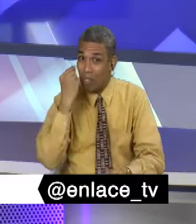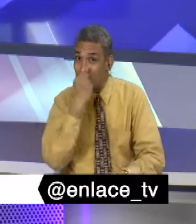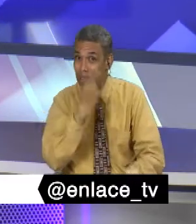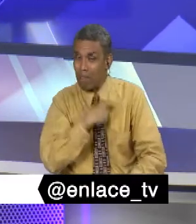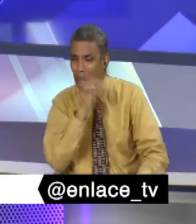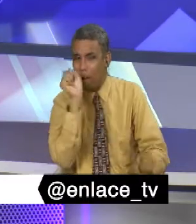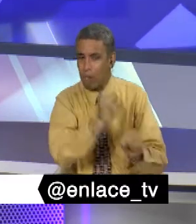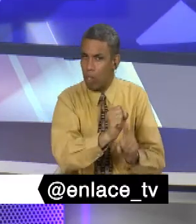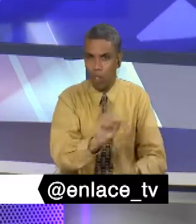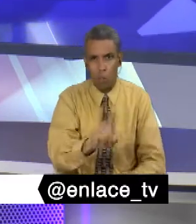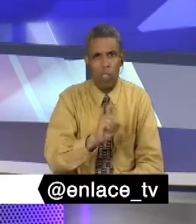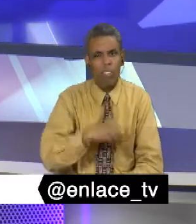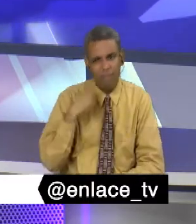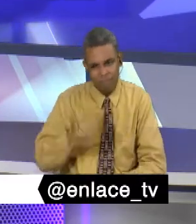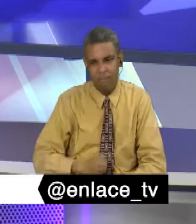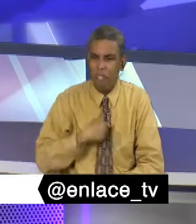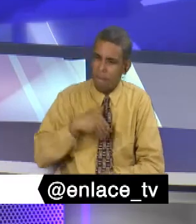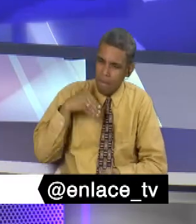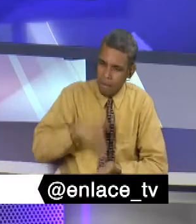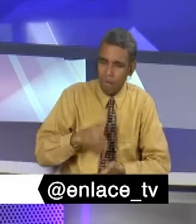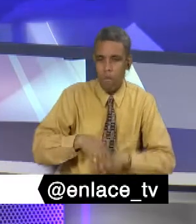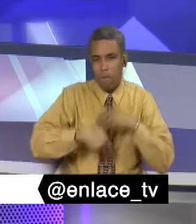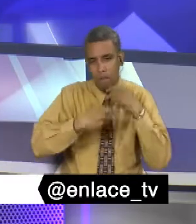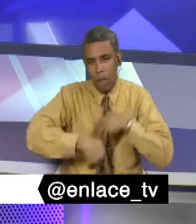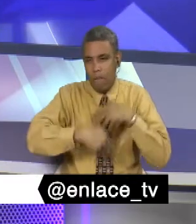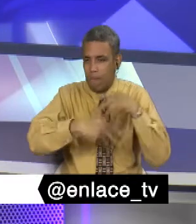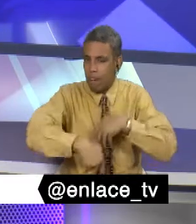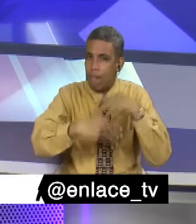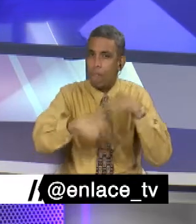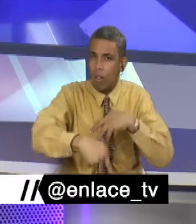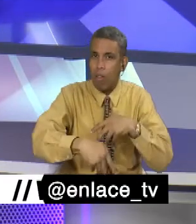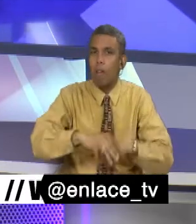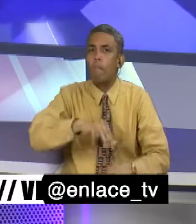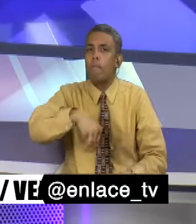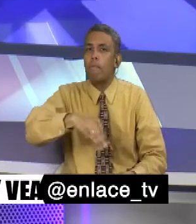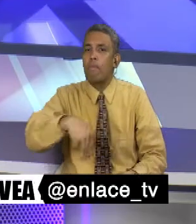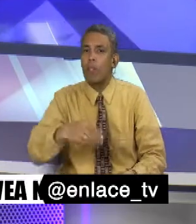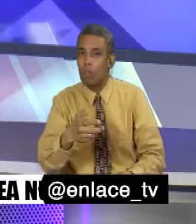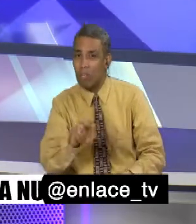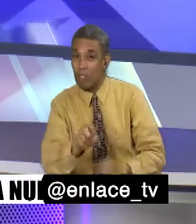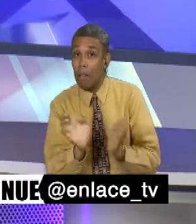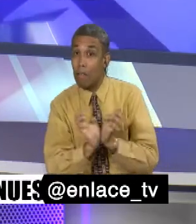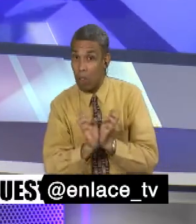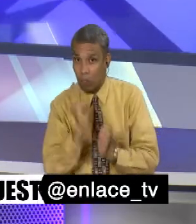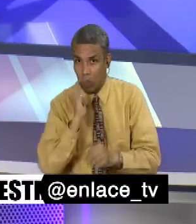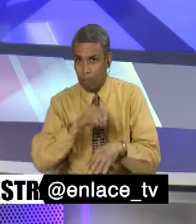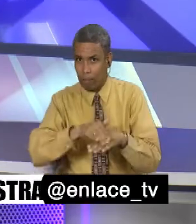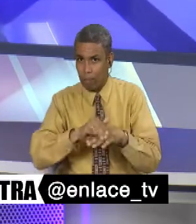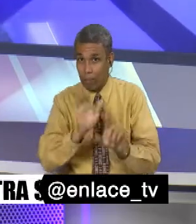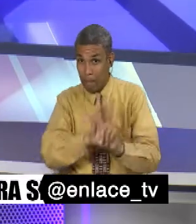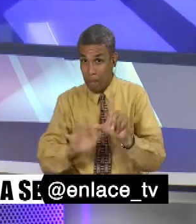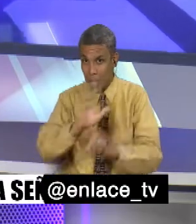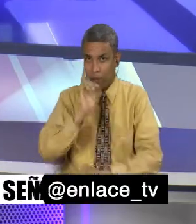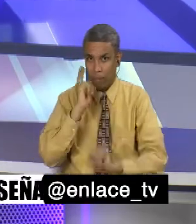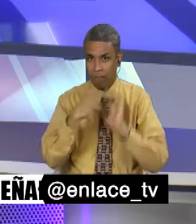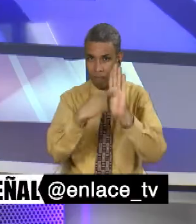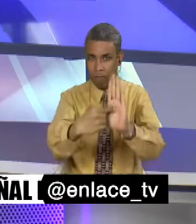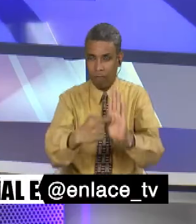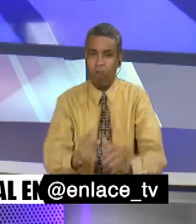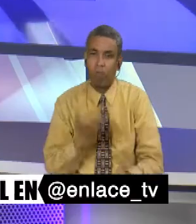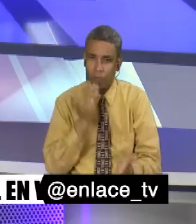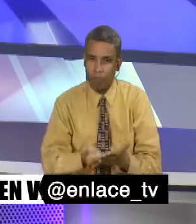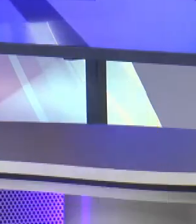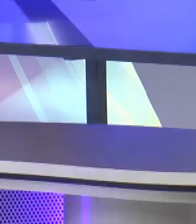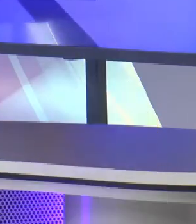promueve la marcha en defensa del PMRB este miércoles 17 de mayo. Ustedes, gracias por la compañía y que tengan todos una feliz